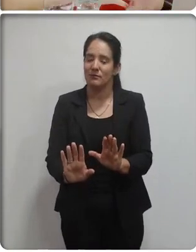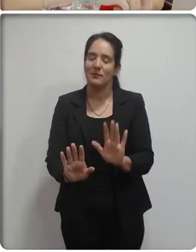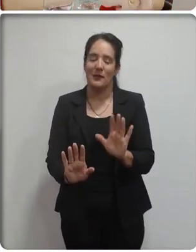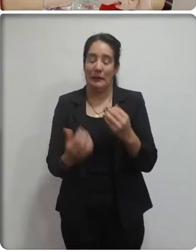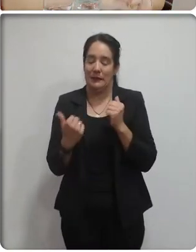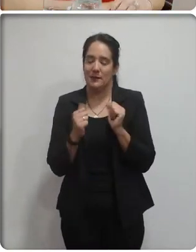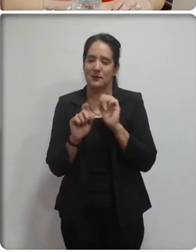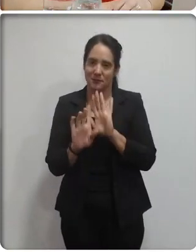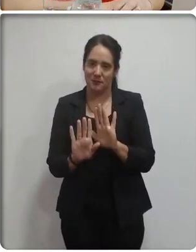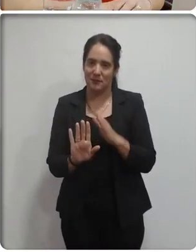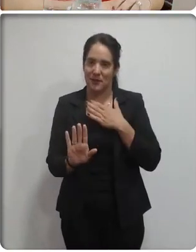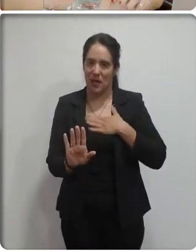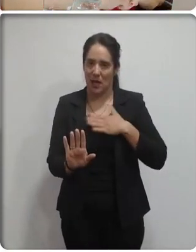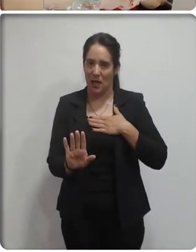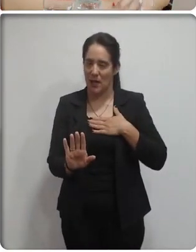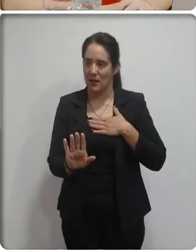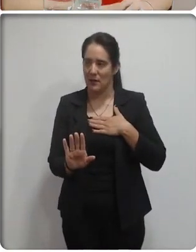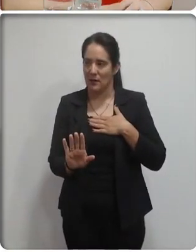nerviosos. Bueno,